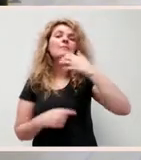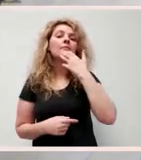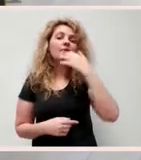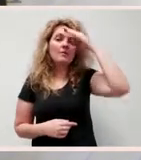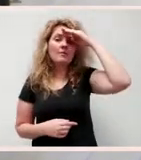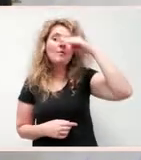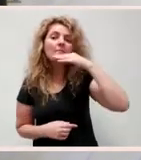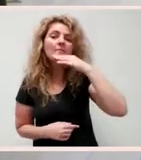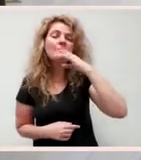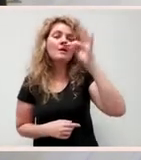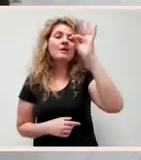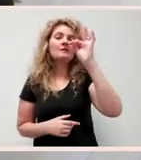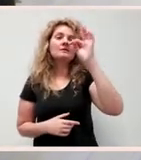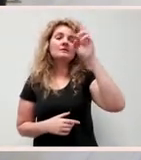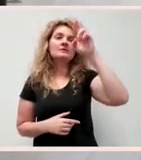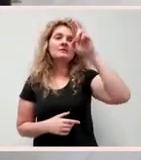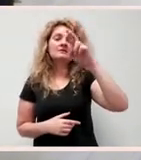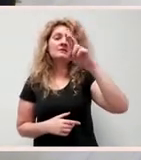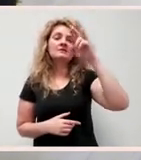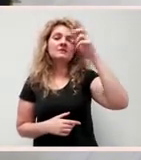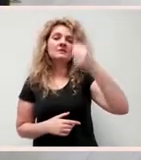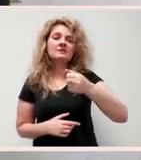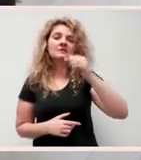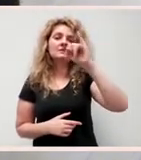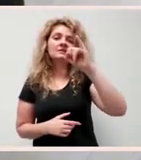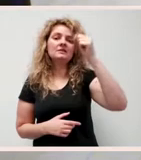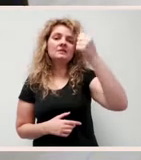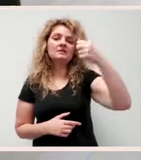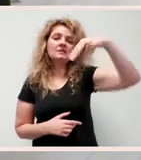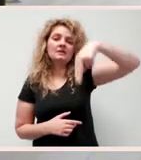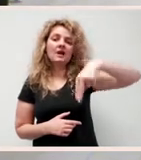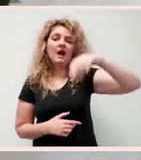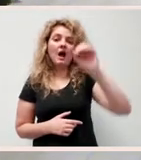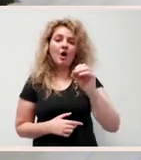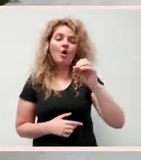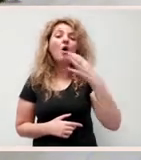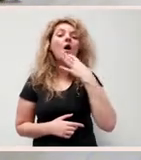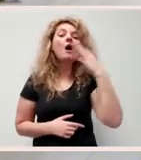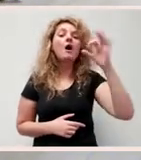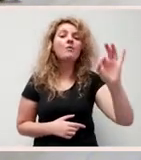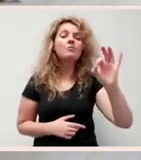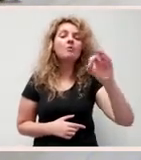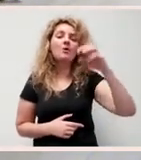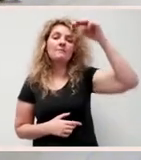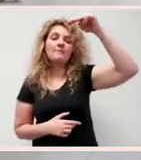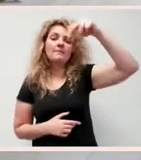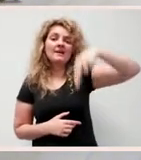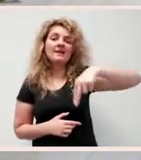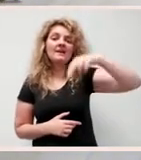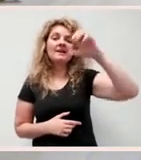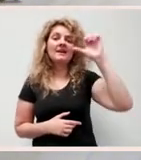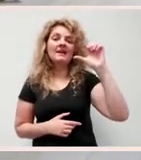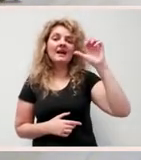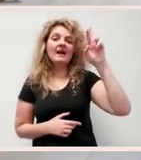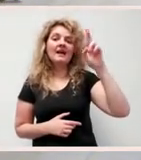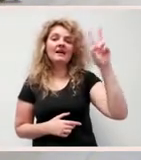pai de Adriano, que sería Traiano, como o seu avó, que sería Nerva. Logo aparece todo o